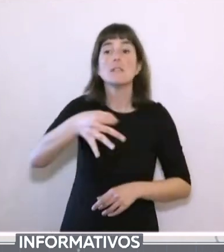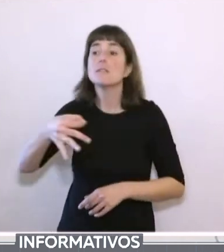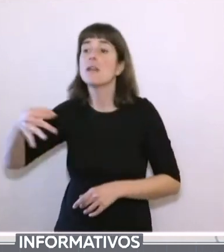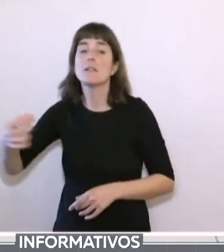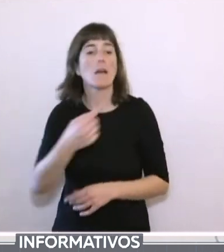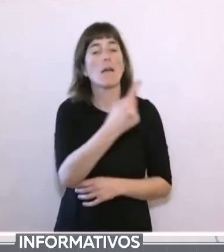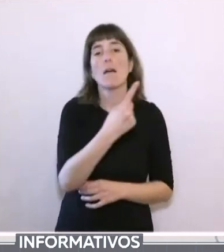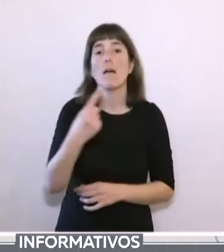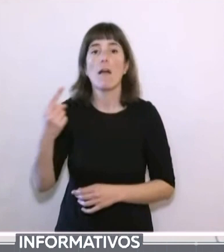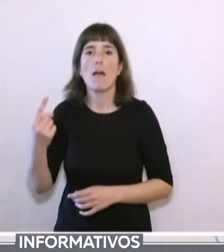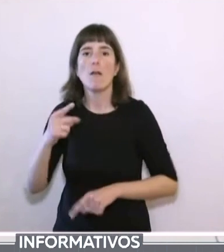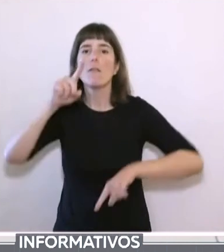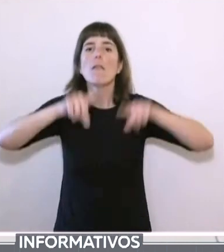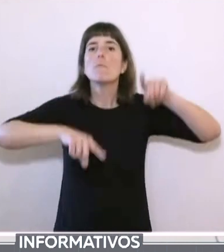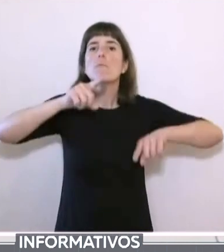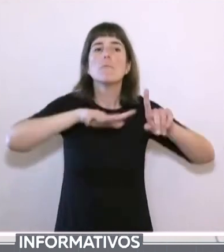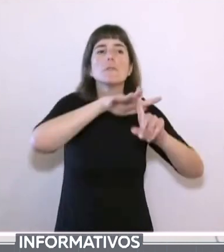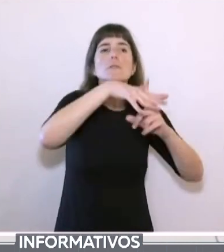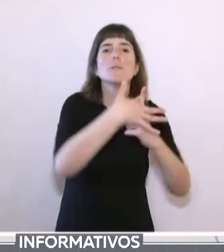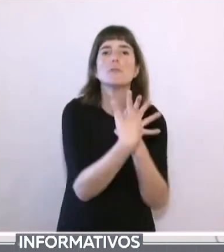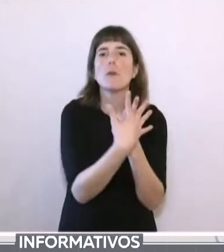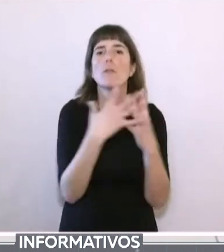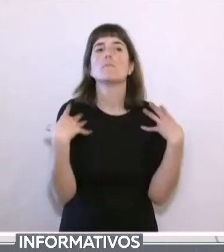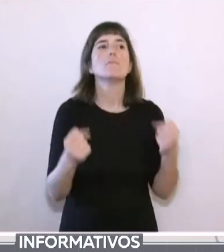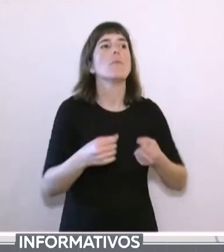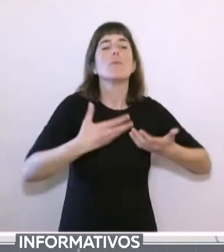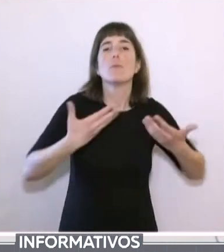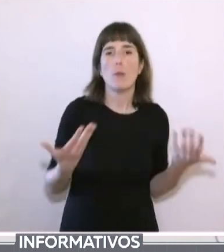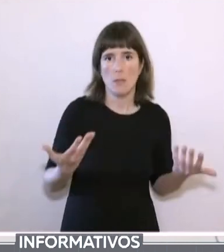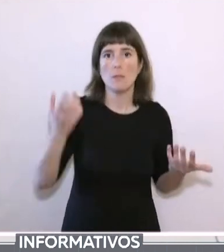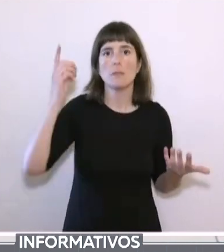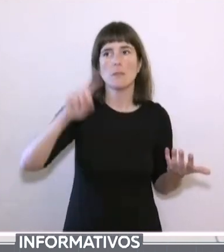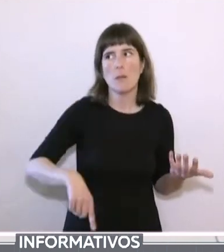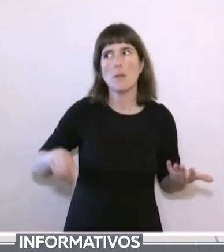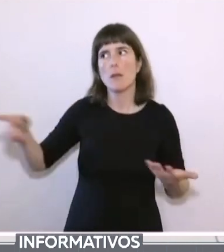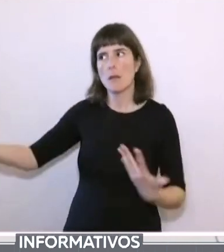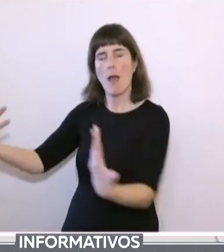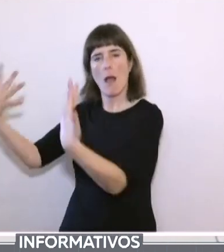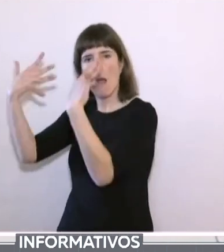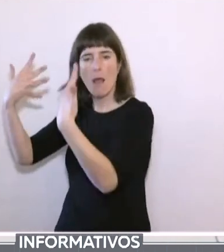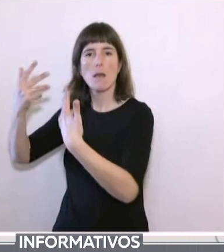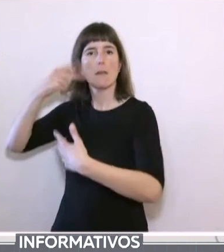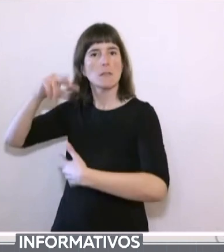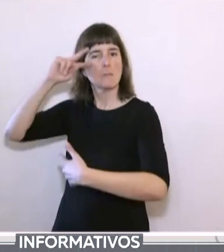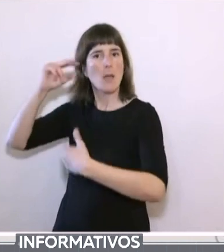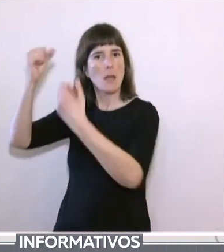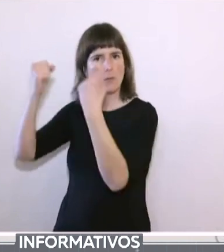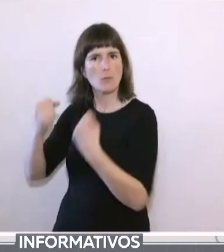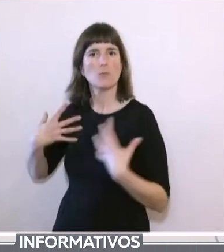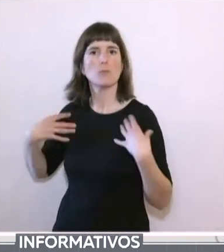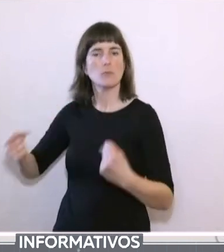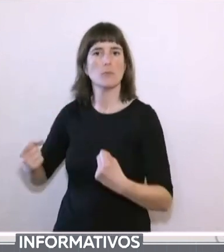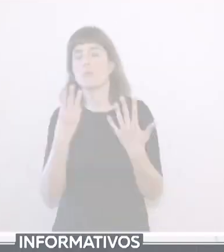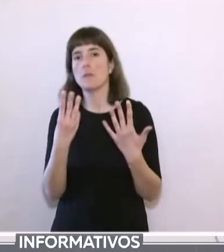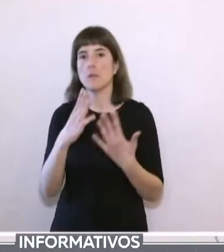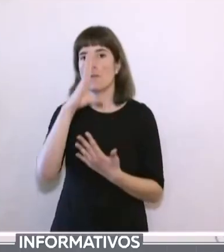lo permite y con los expertos sanitarios pues veremos cuándo se pueden ir retirando las distintas